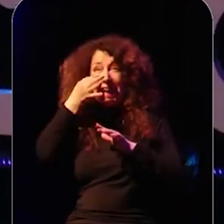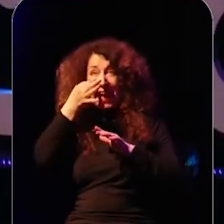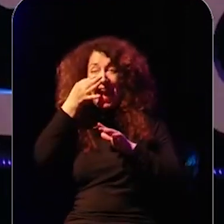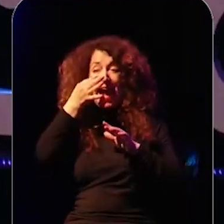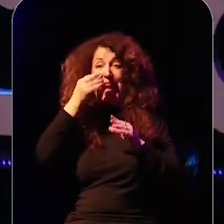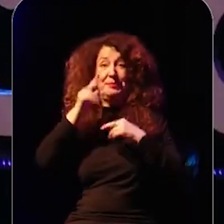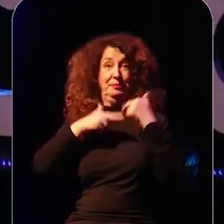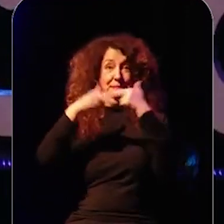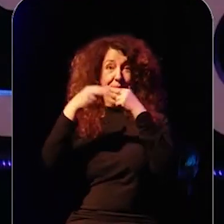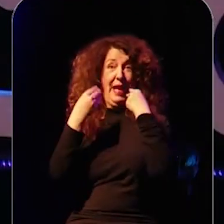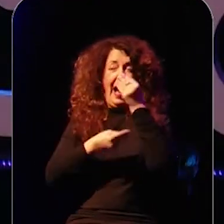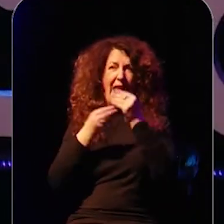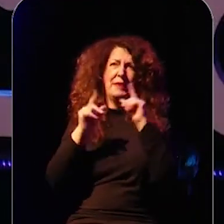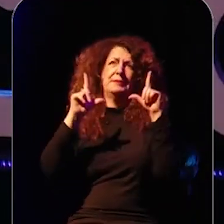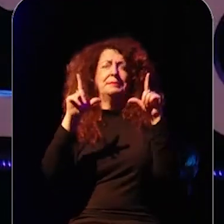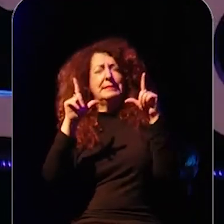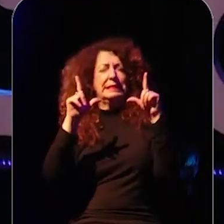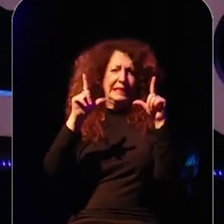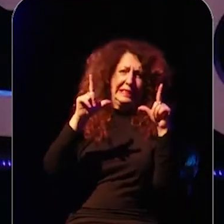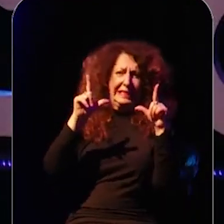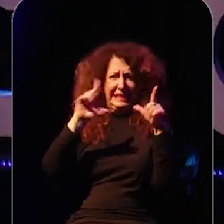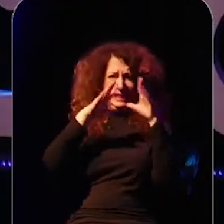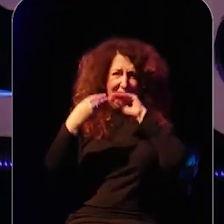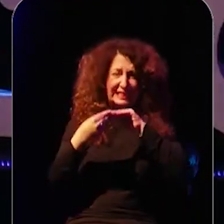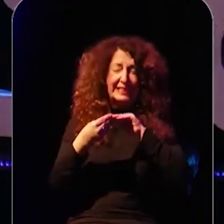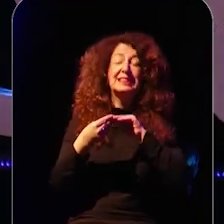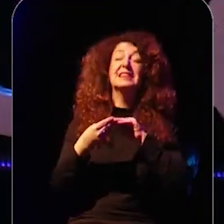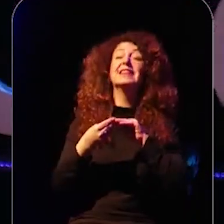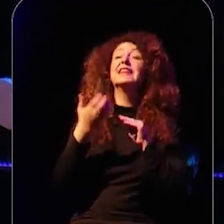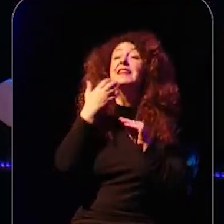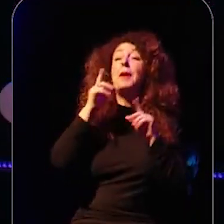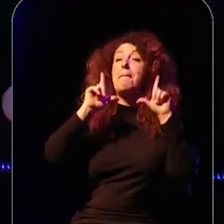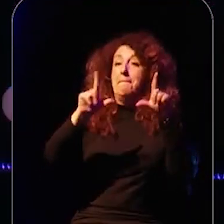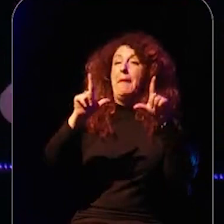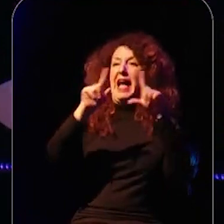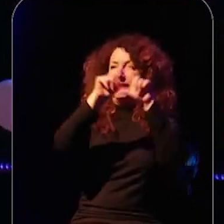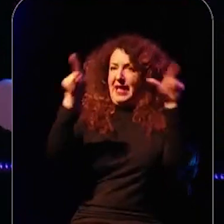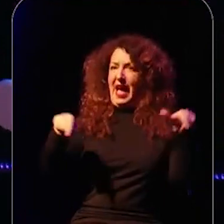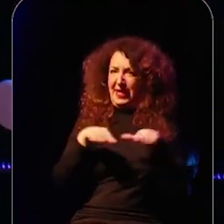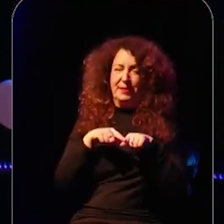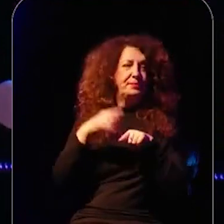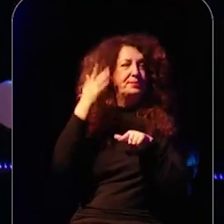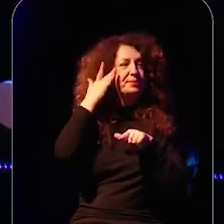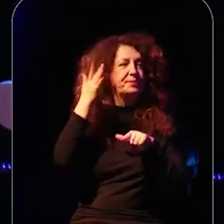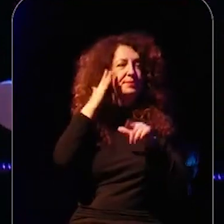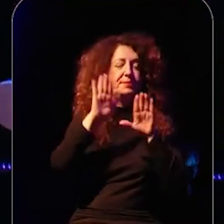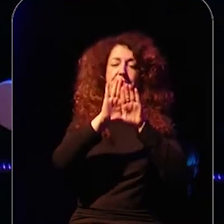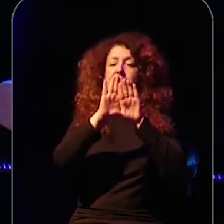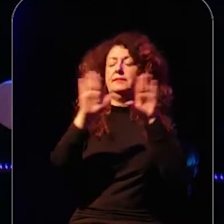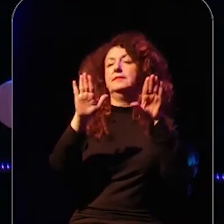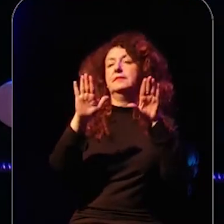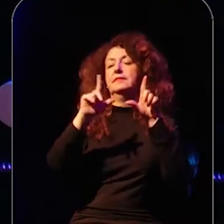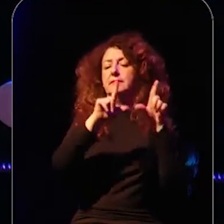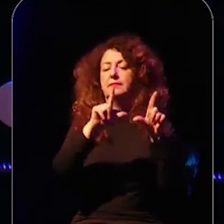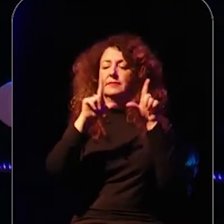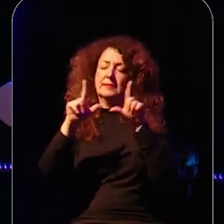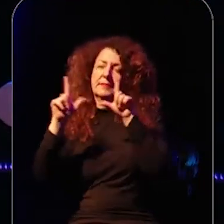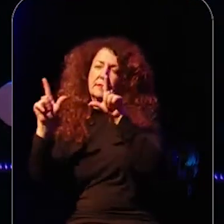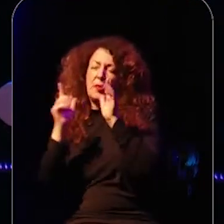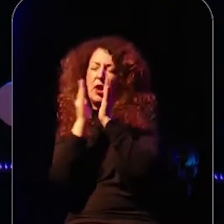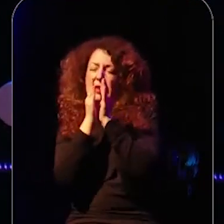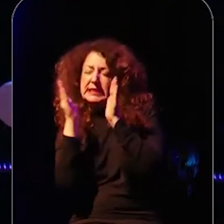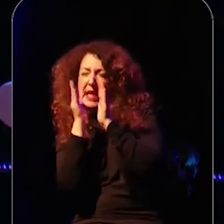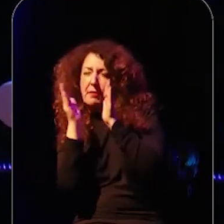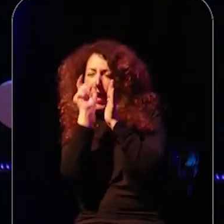tolerancias. Y con las pantallas pasa una cosa. Si tenemos 2 paneles que están ligeramente más separados de lo que tendrían que